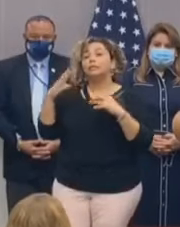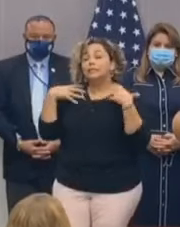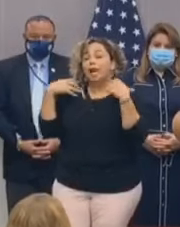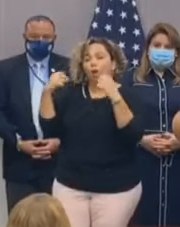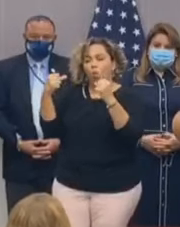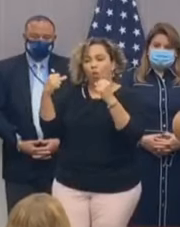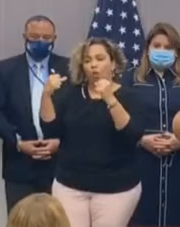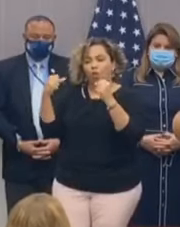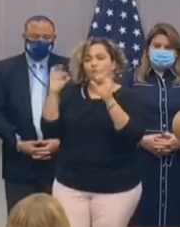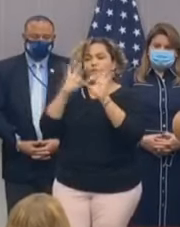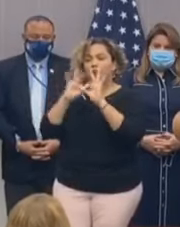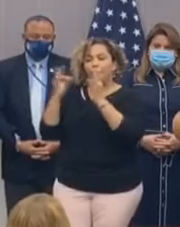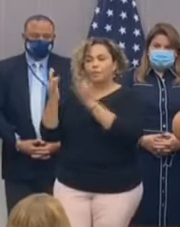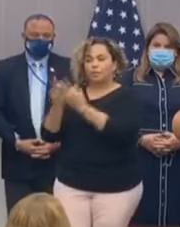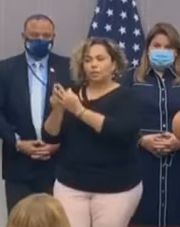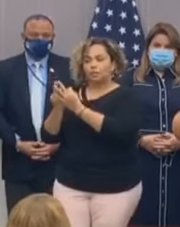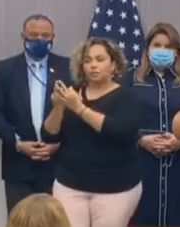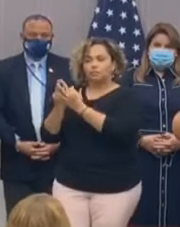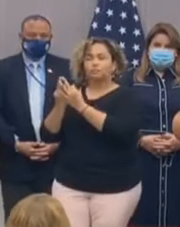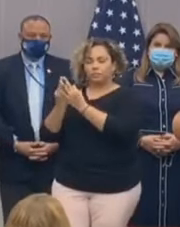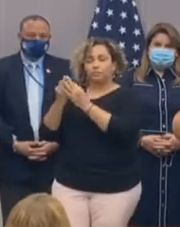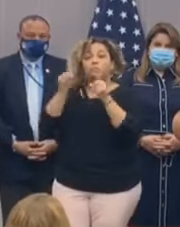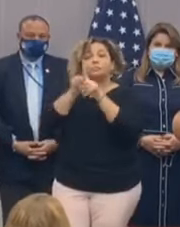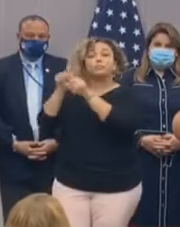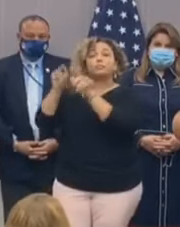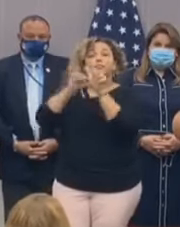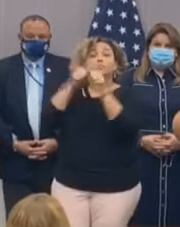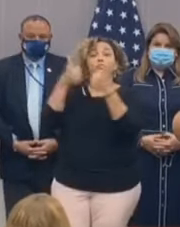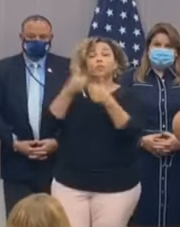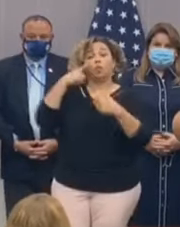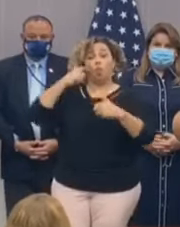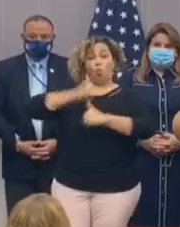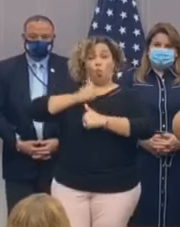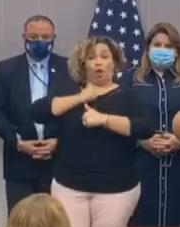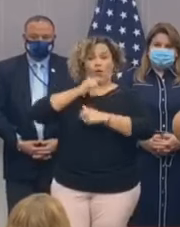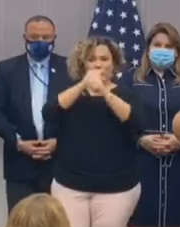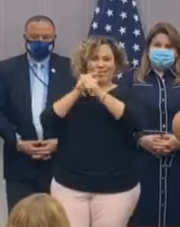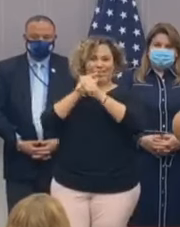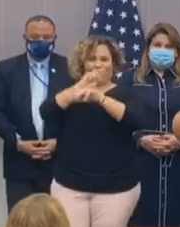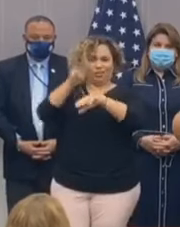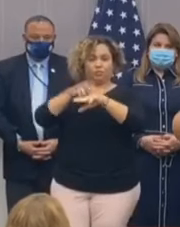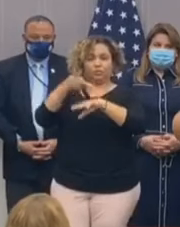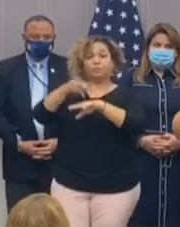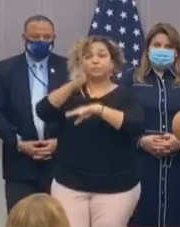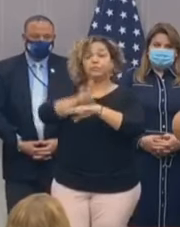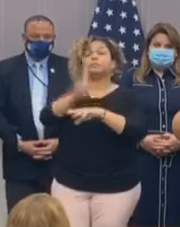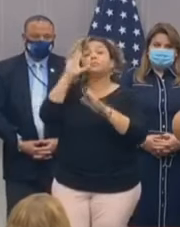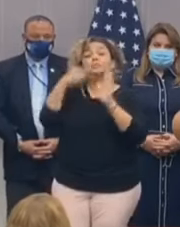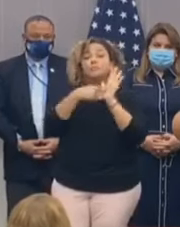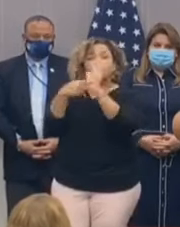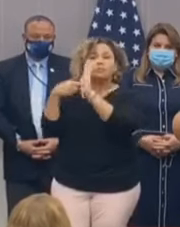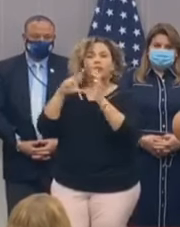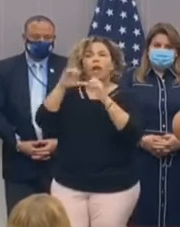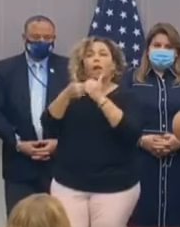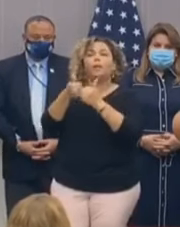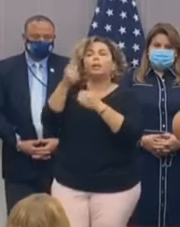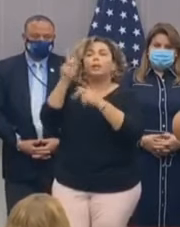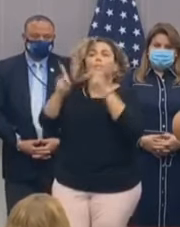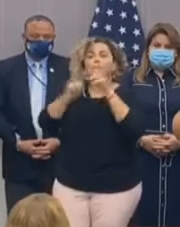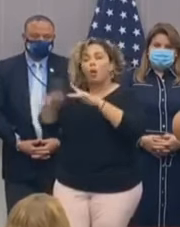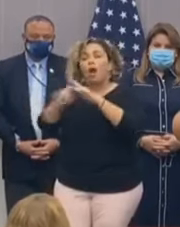Familia, junto con las agencias de y con la Guardia Nacional de Puerto Rico, se encargarán de los refugios. Al